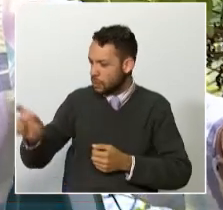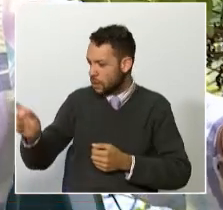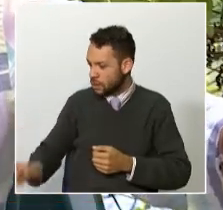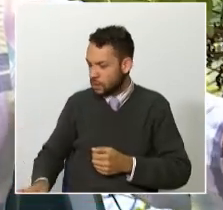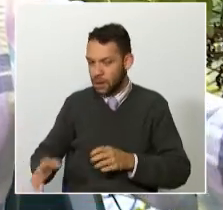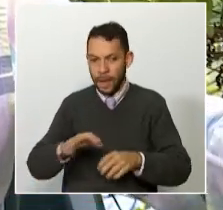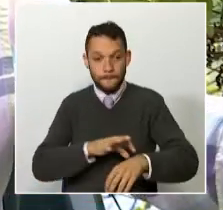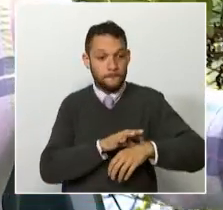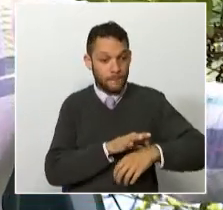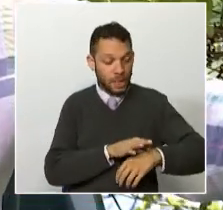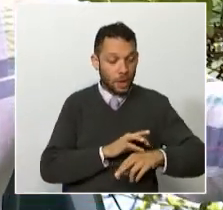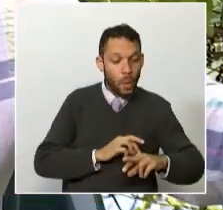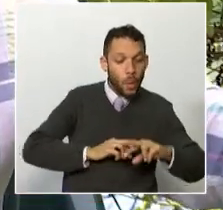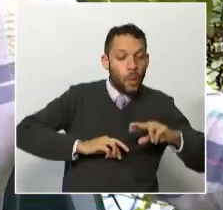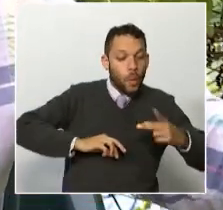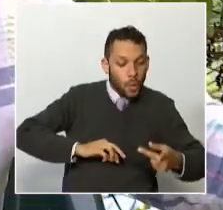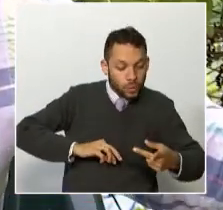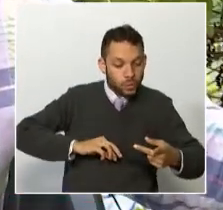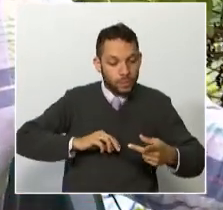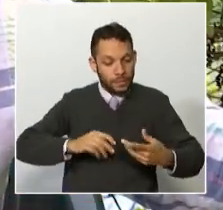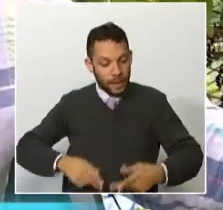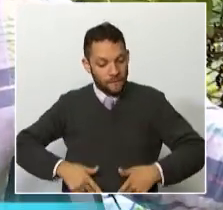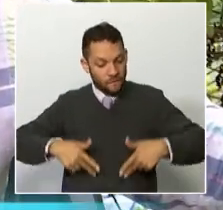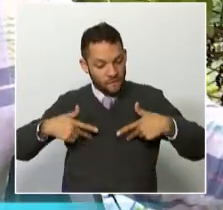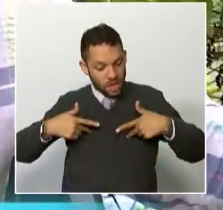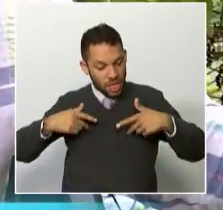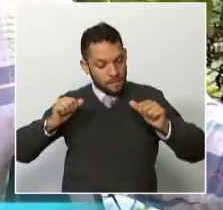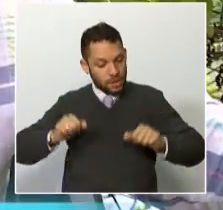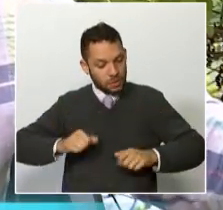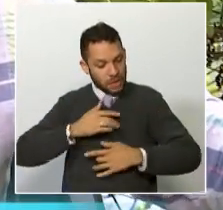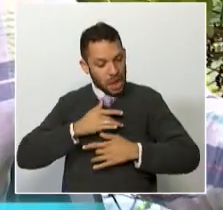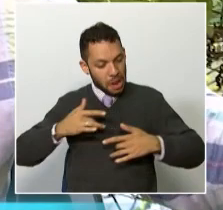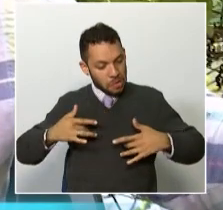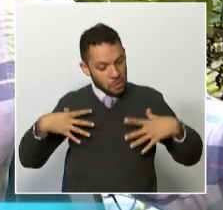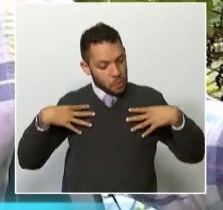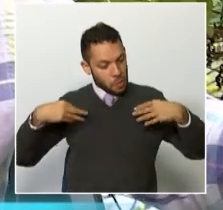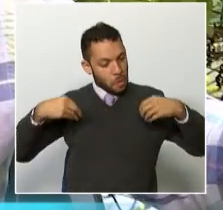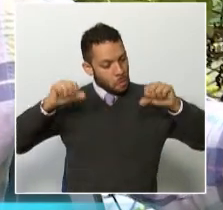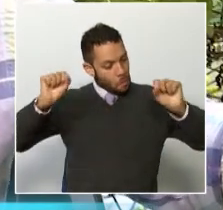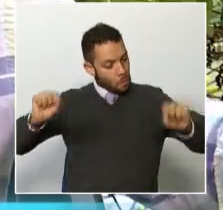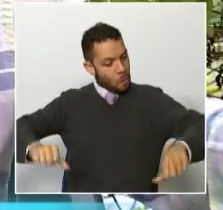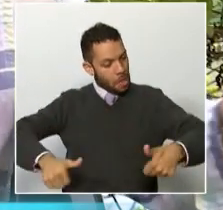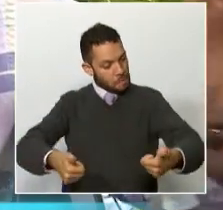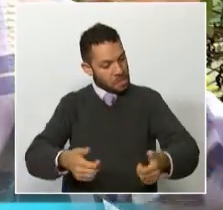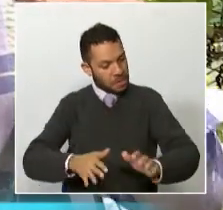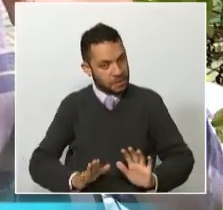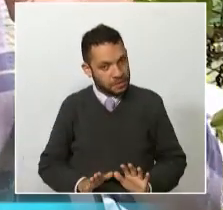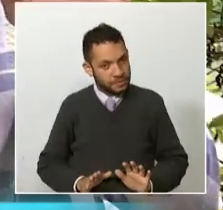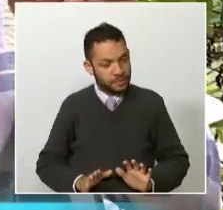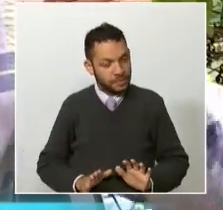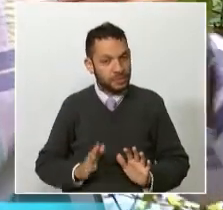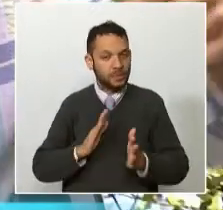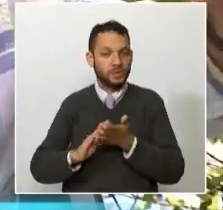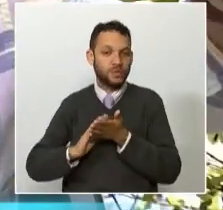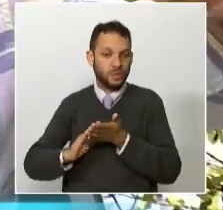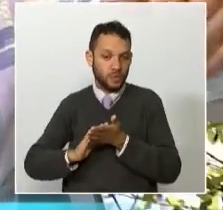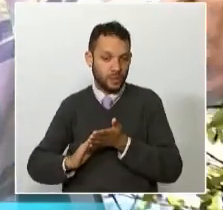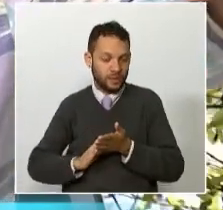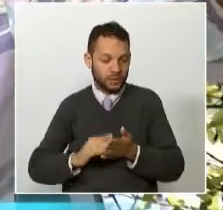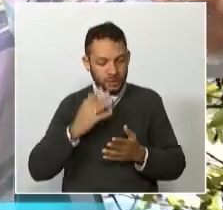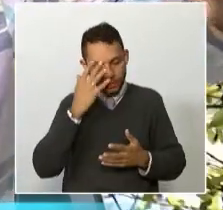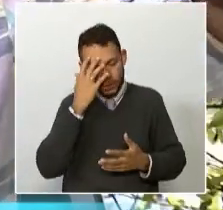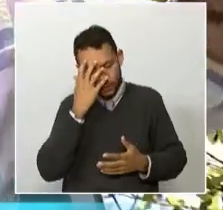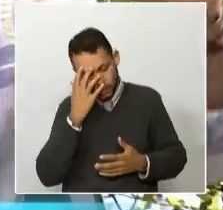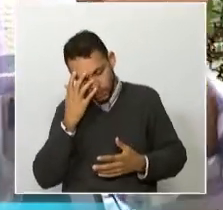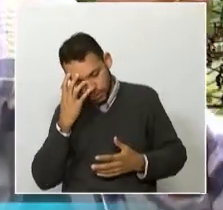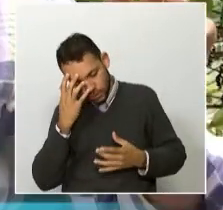al médico para mejorar la calidad de vida de la paciente y poder solucionar, como en el caso de Irma, un dolor de